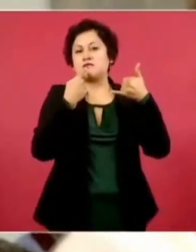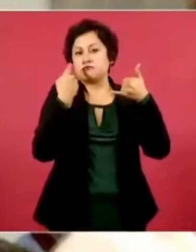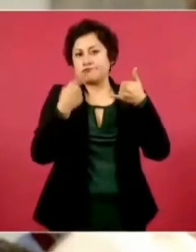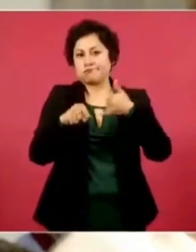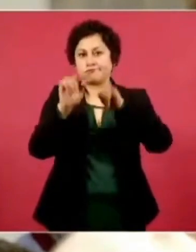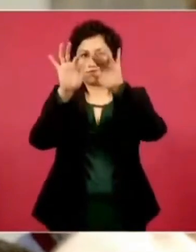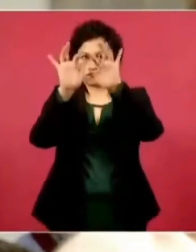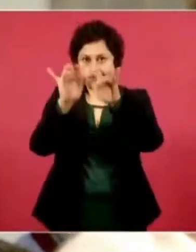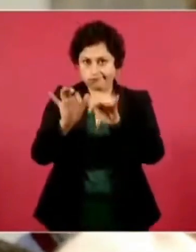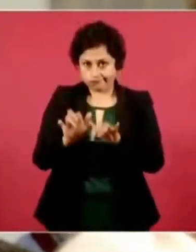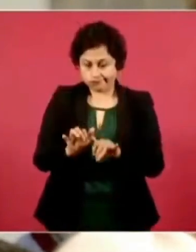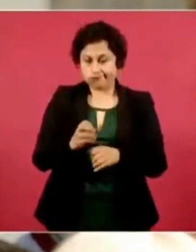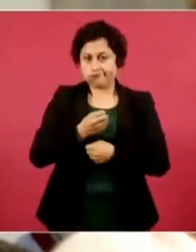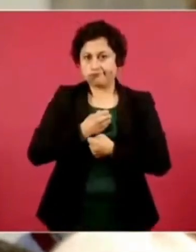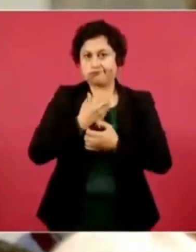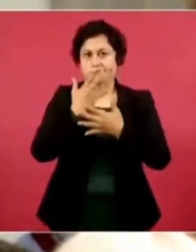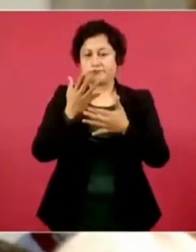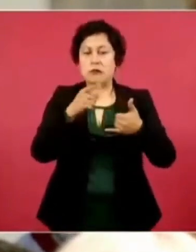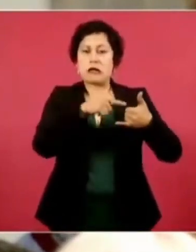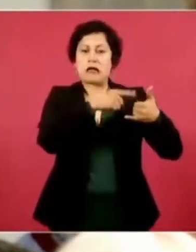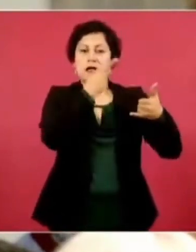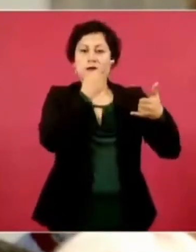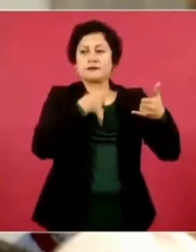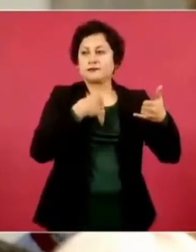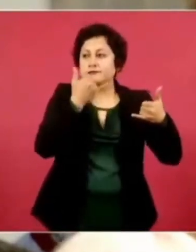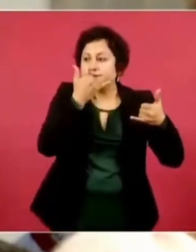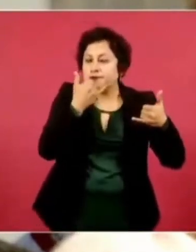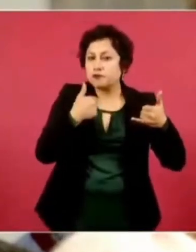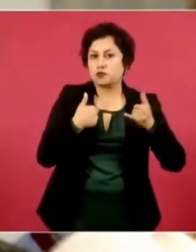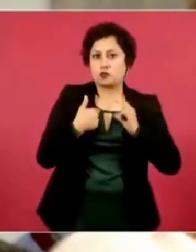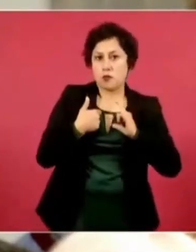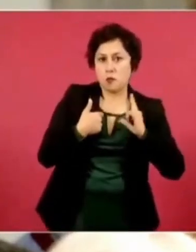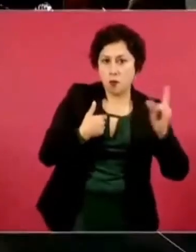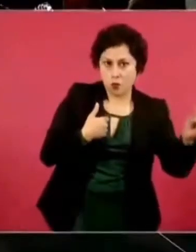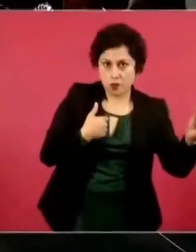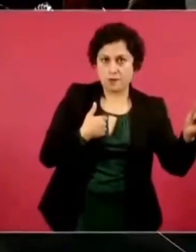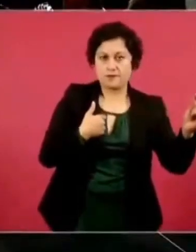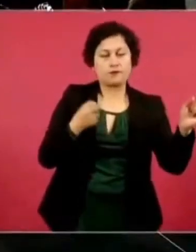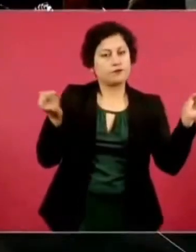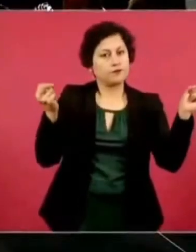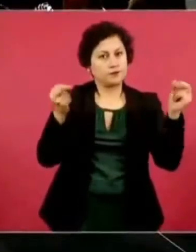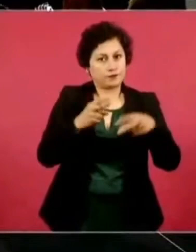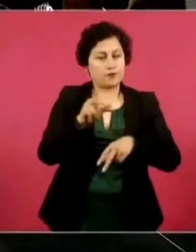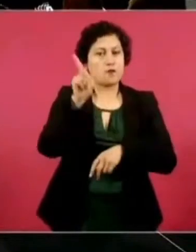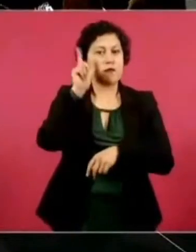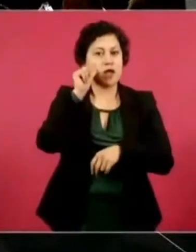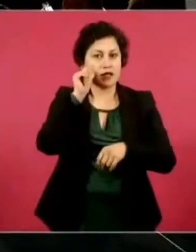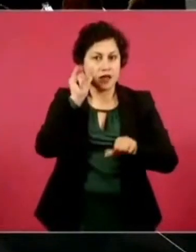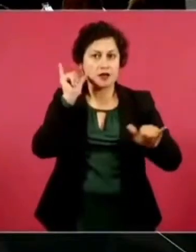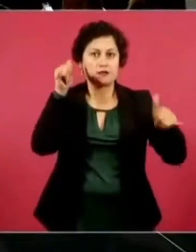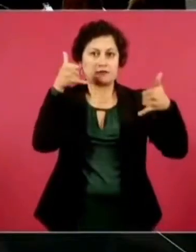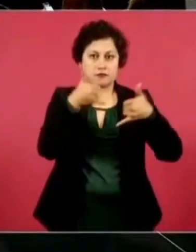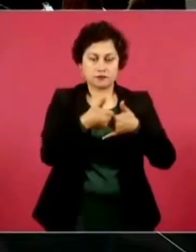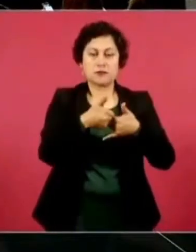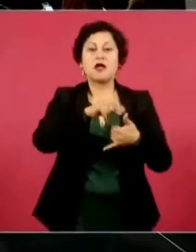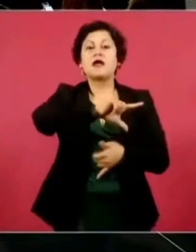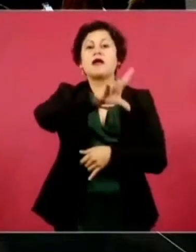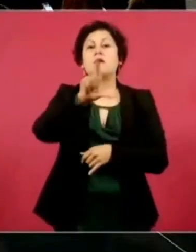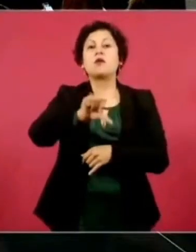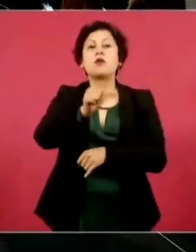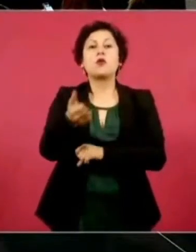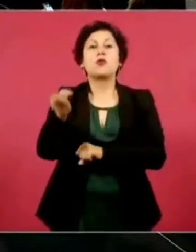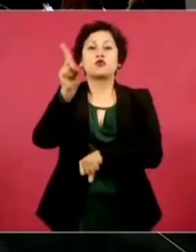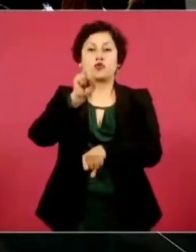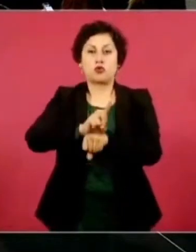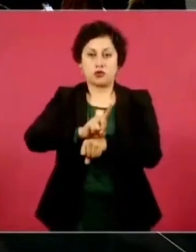él me dice, tengo que salir a una comisión, mañana nos comunicamos. En la noche se comunica conmigo del día de mi